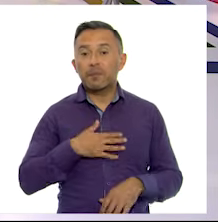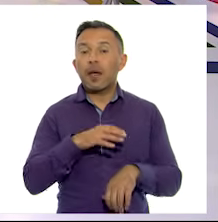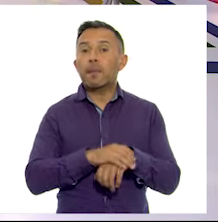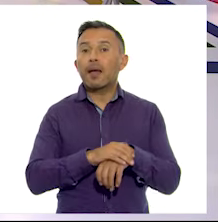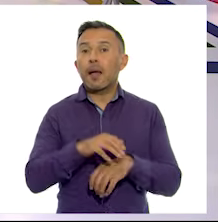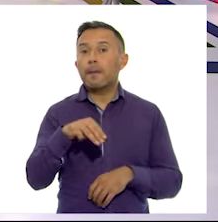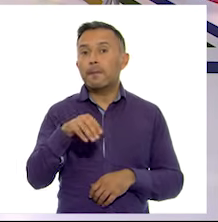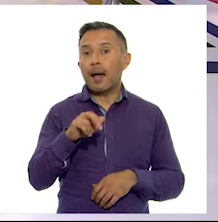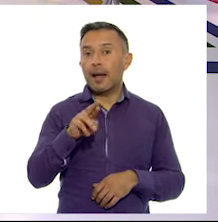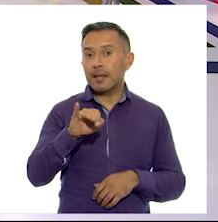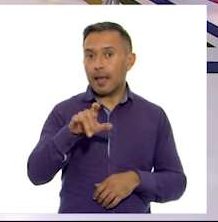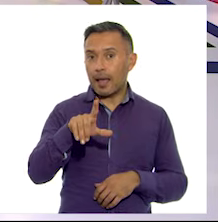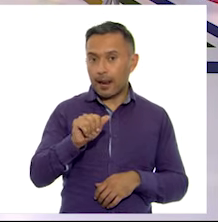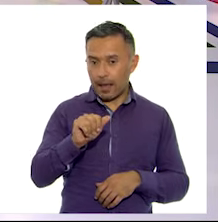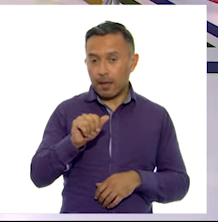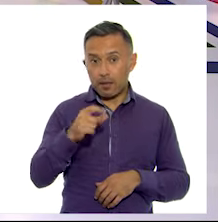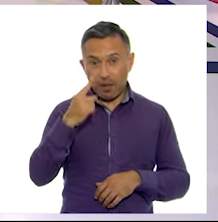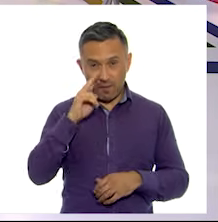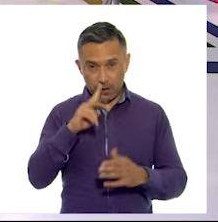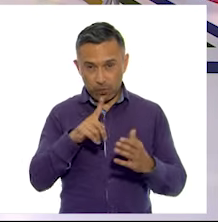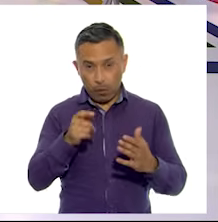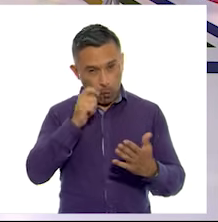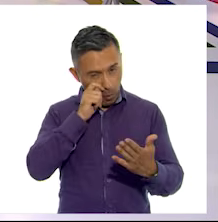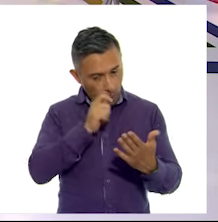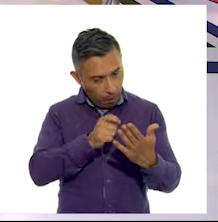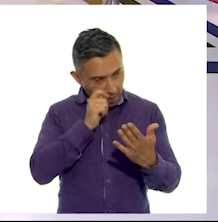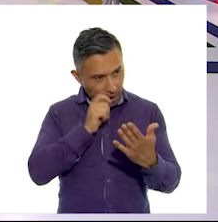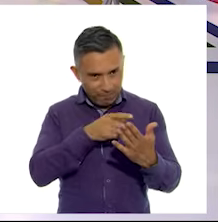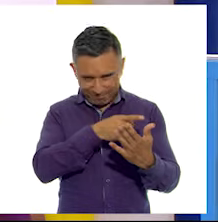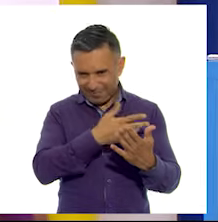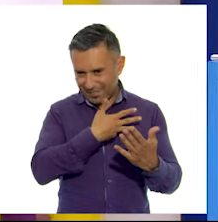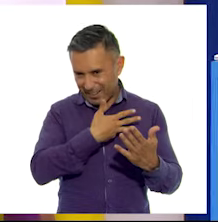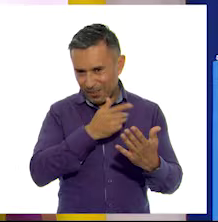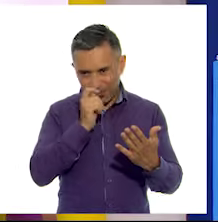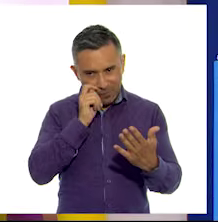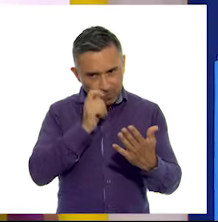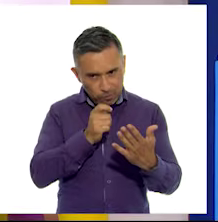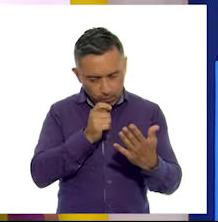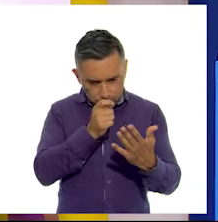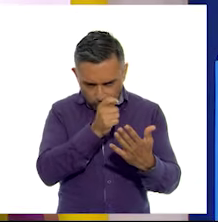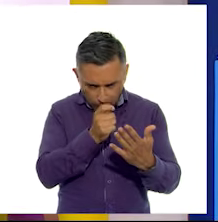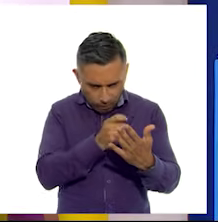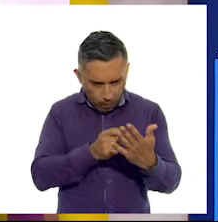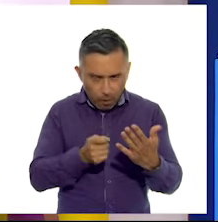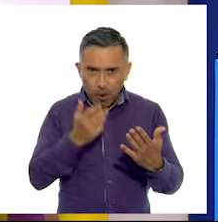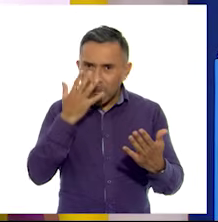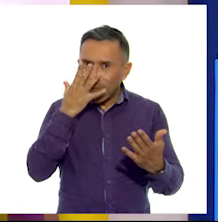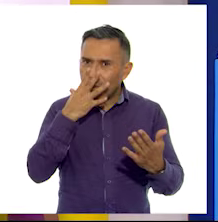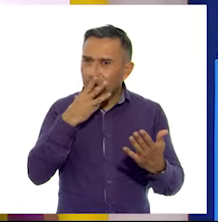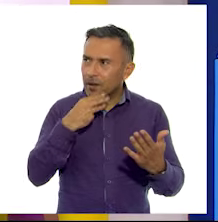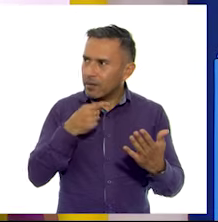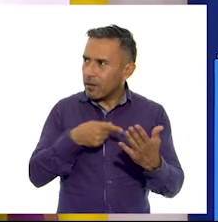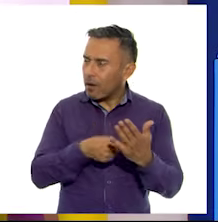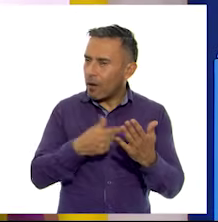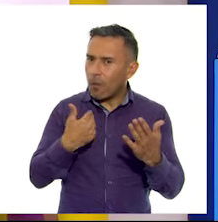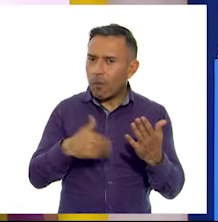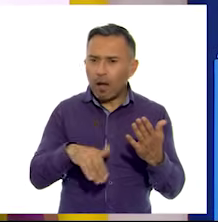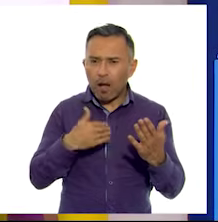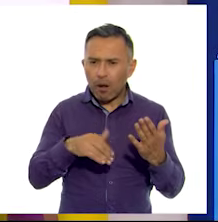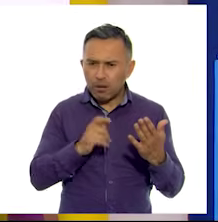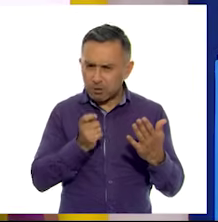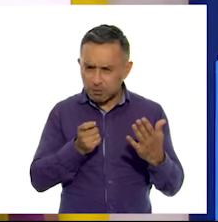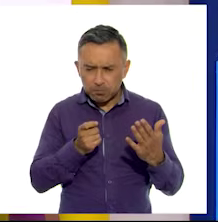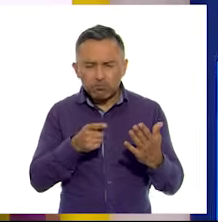Belmar. Vela, por favor, con tu lupa que tienes tú. Muy bonitas. Son... ¡Wow! Son unos... ¿Qué